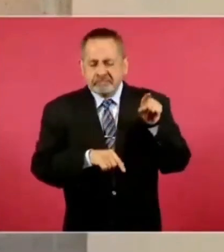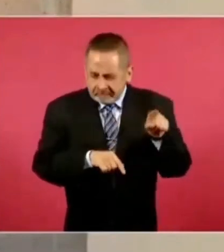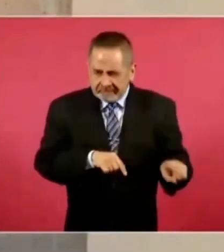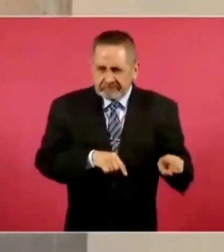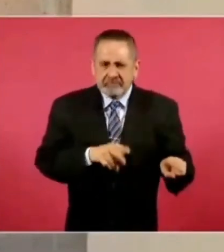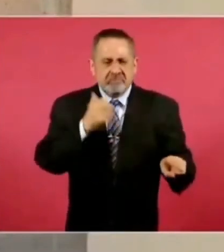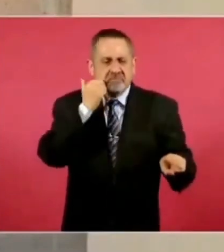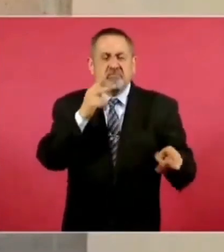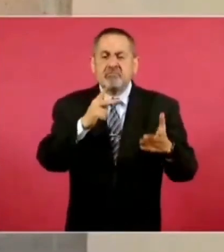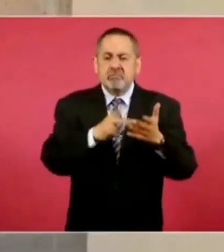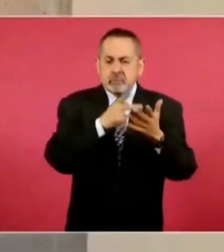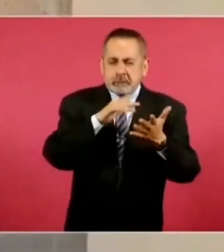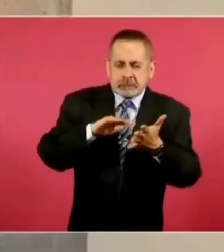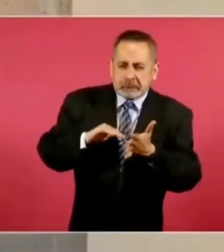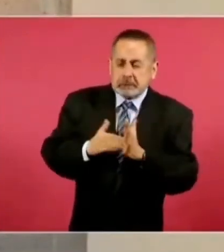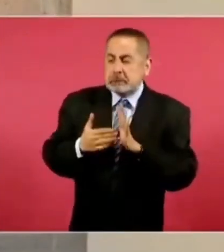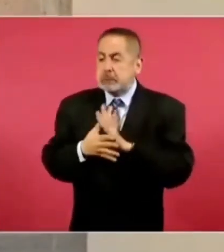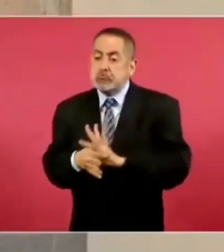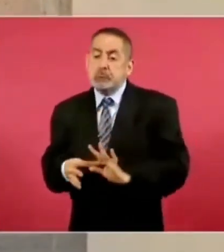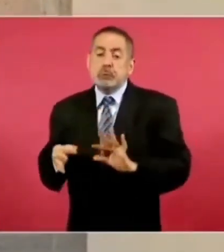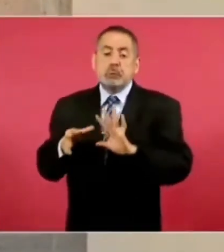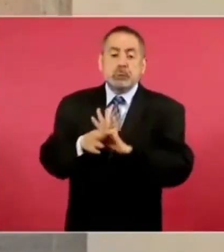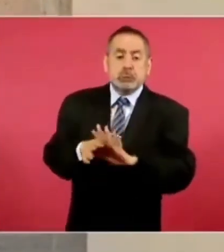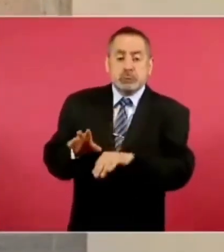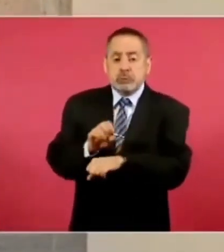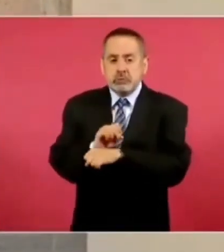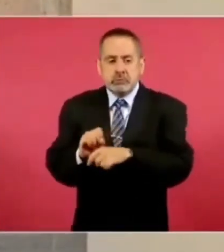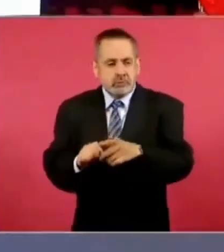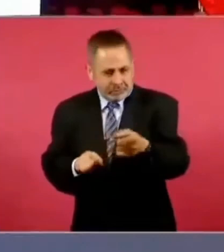intentarán por medios sutiles,